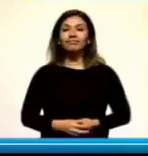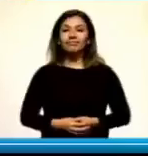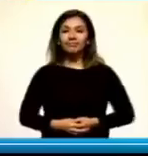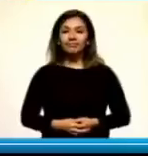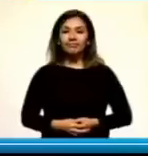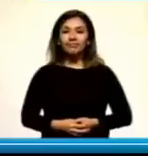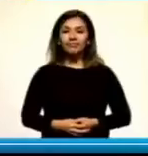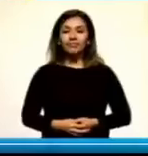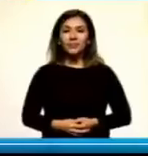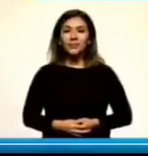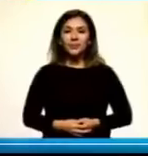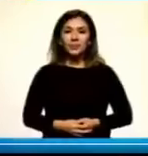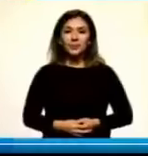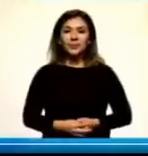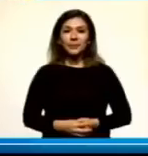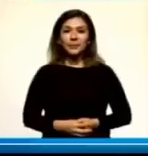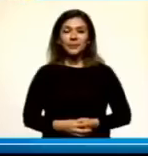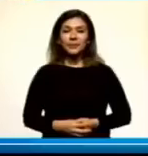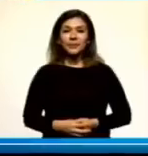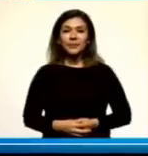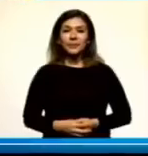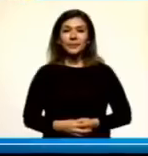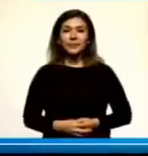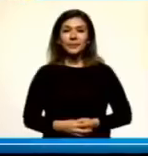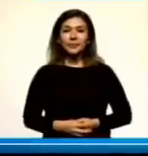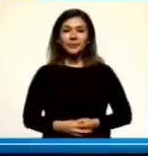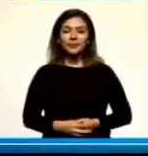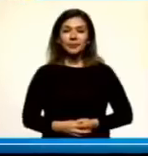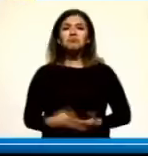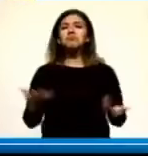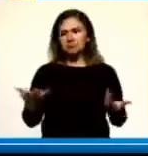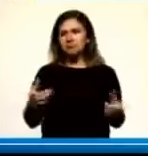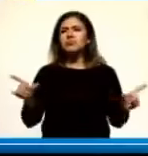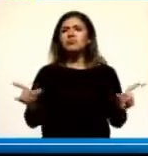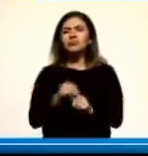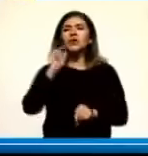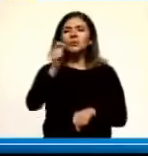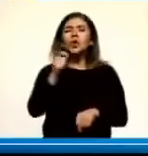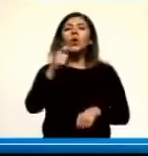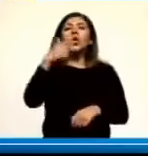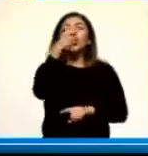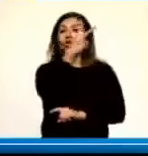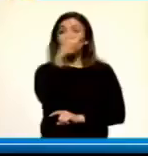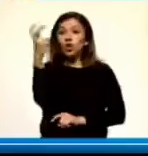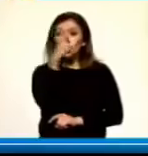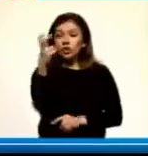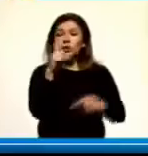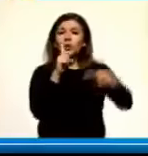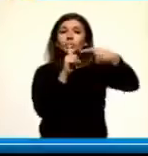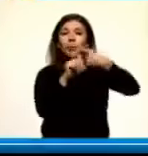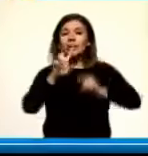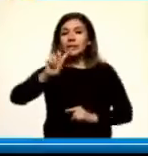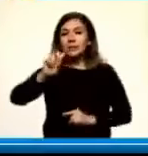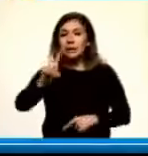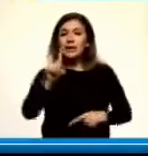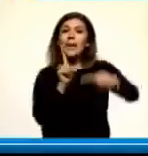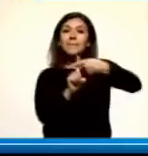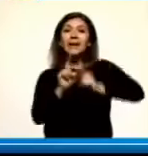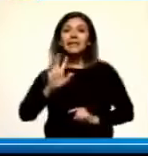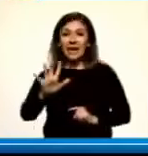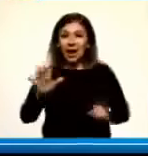235. Y se descompone sumando los números 200 más 30 más